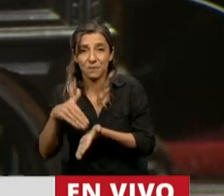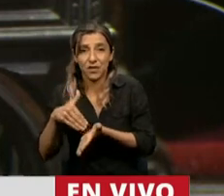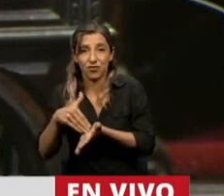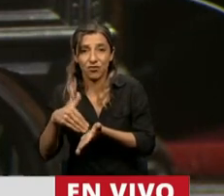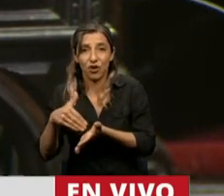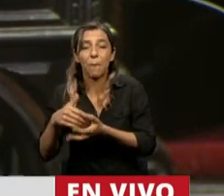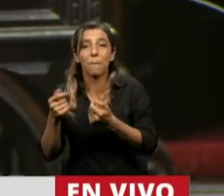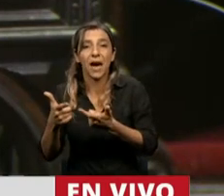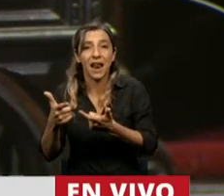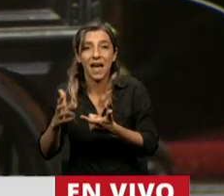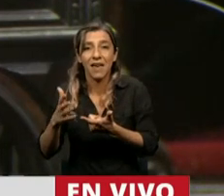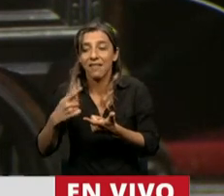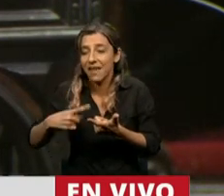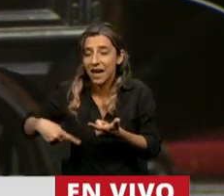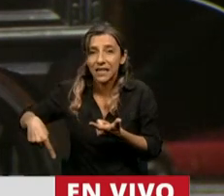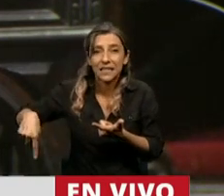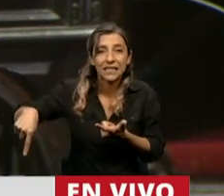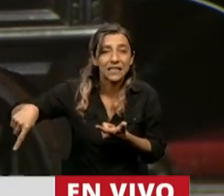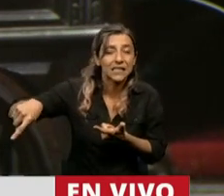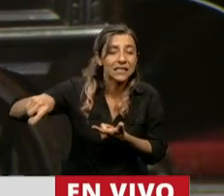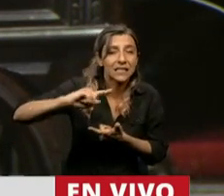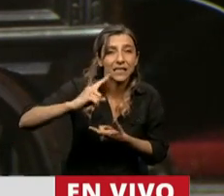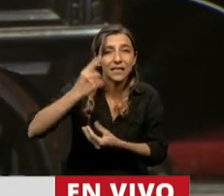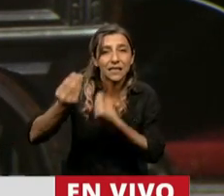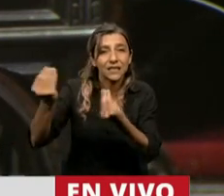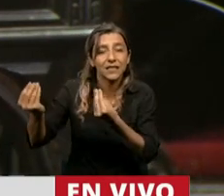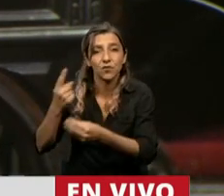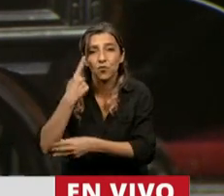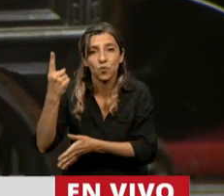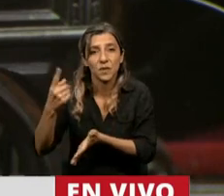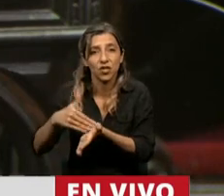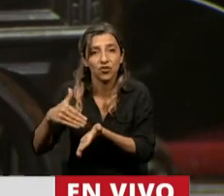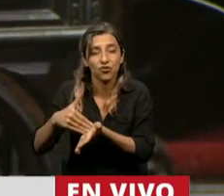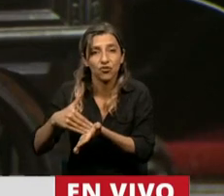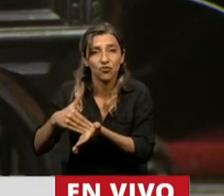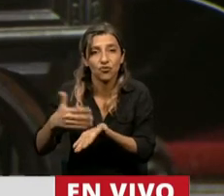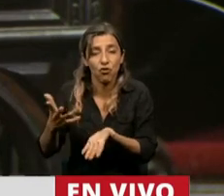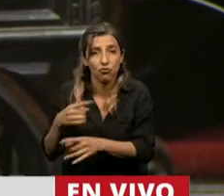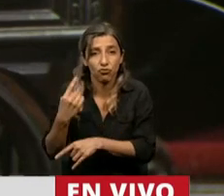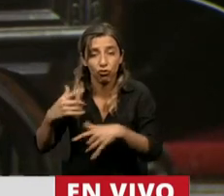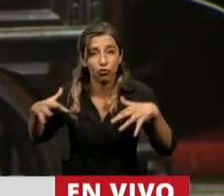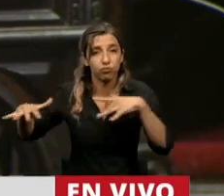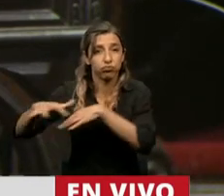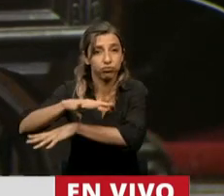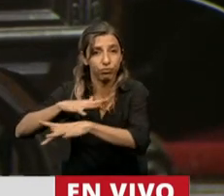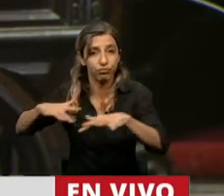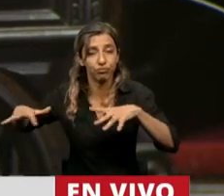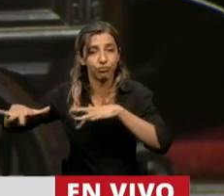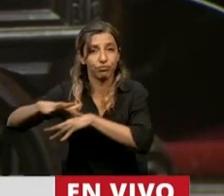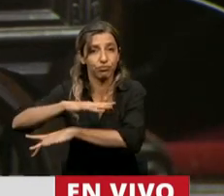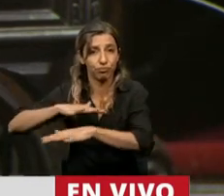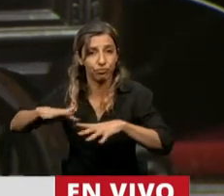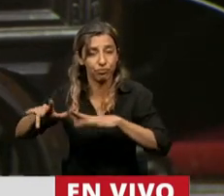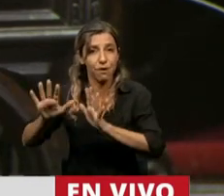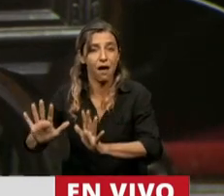necesidades integralmente del millón de habitantes que convivimos, que transitamos en ese maravilloso